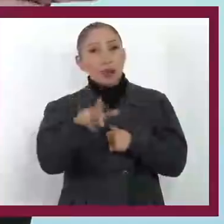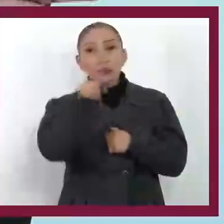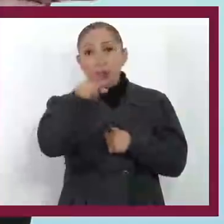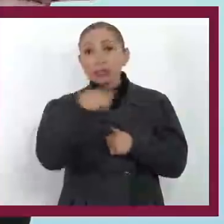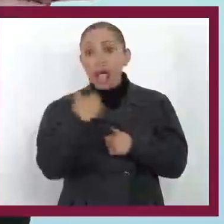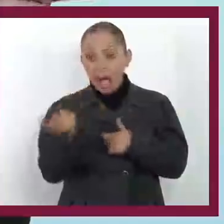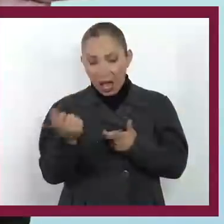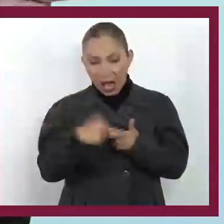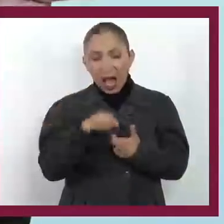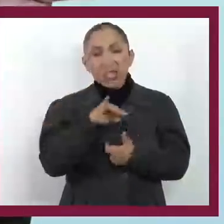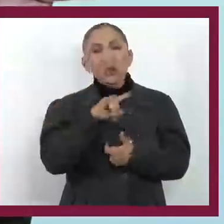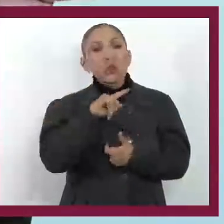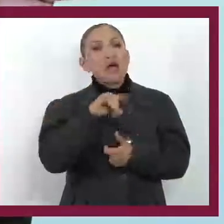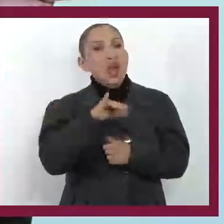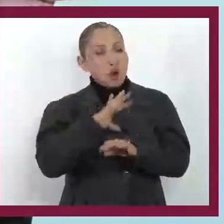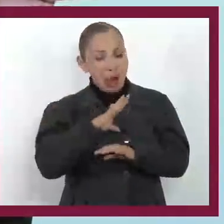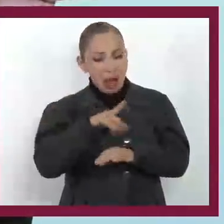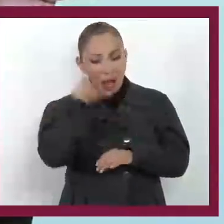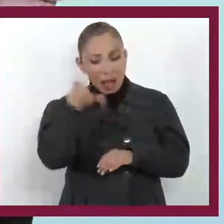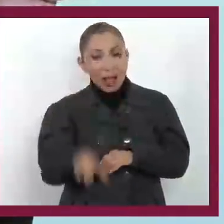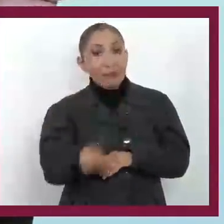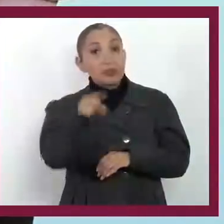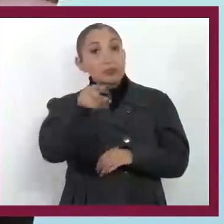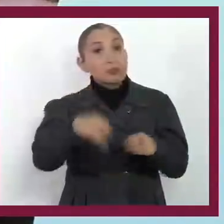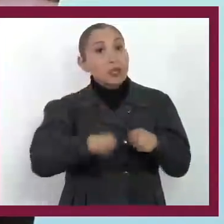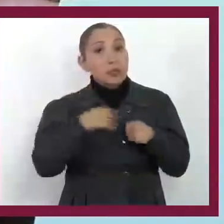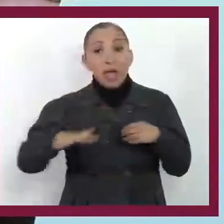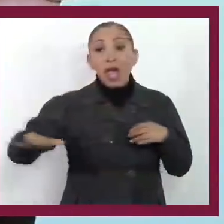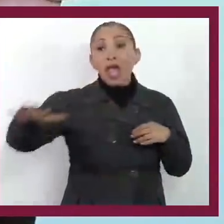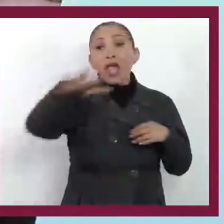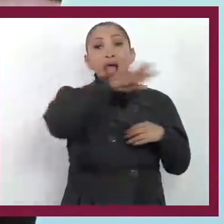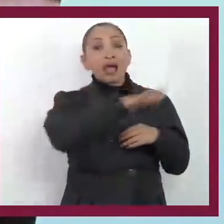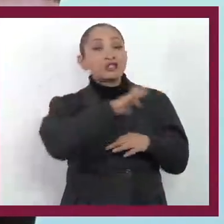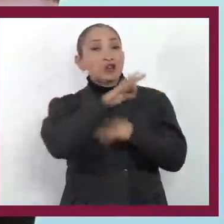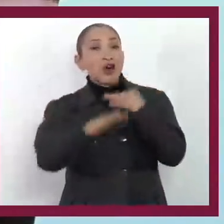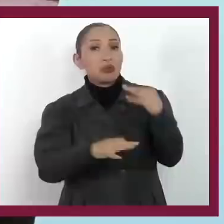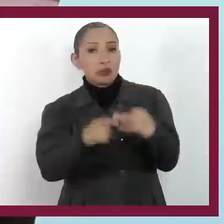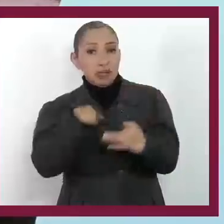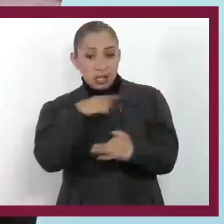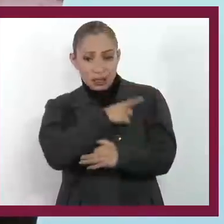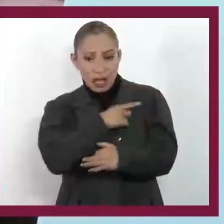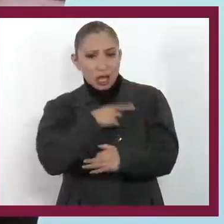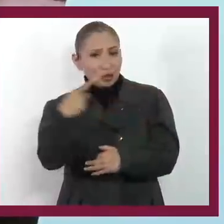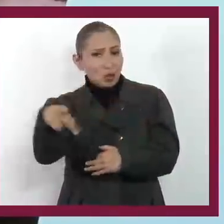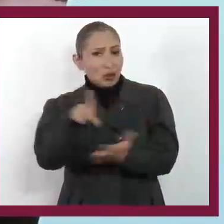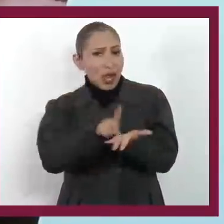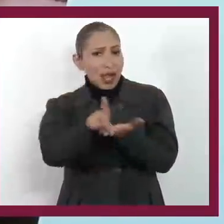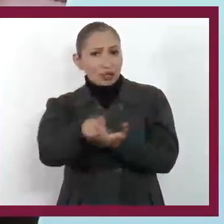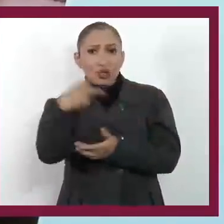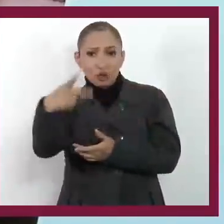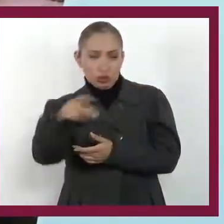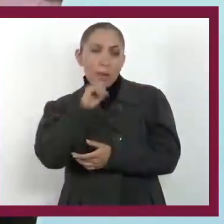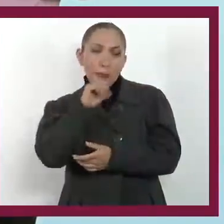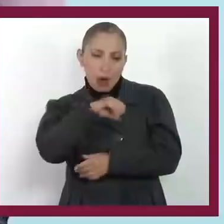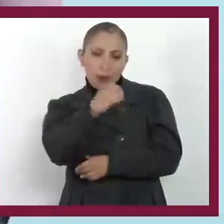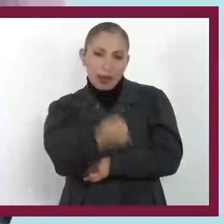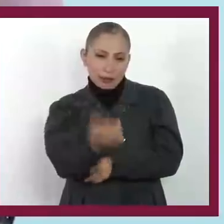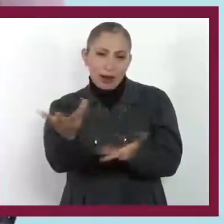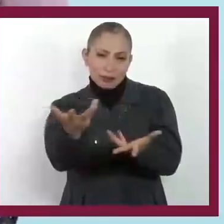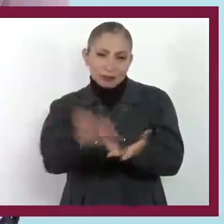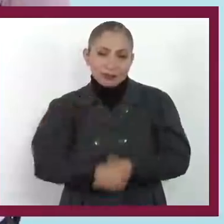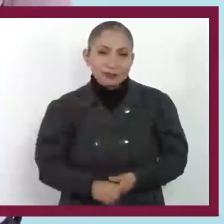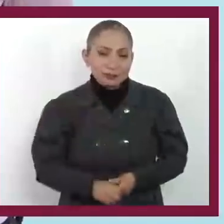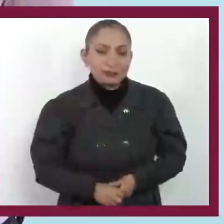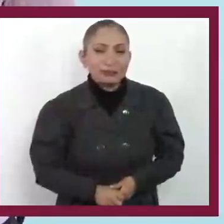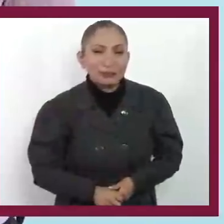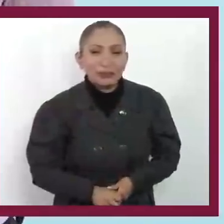ya son ciudadanas y ciudadanos, pues viven en una sociedad y son sujetos de derechos y de obligaciones. ¿De